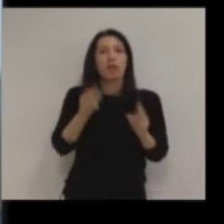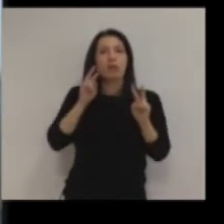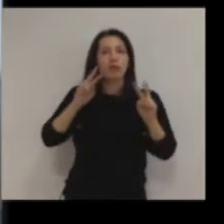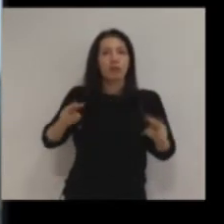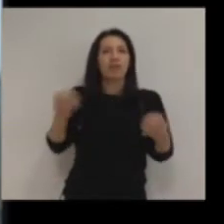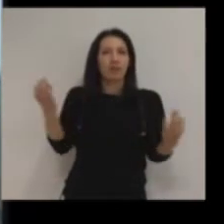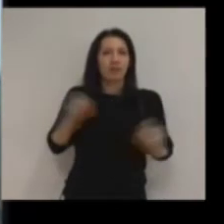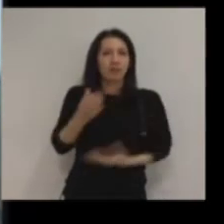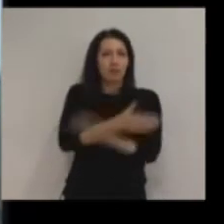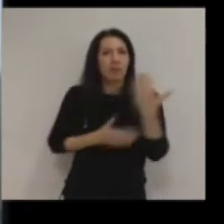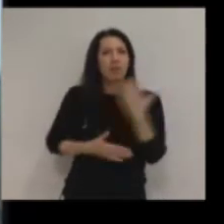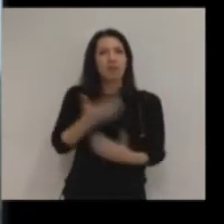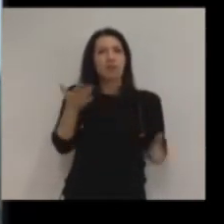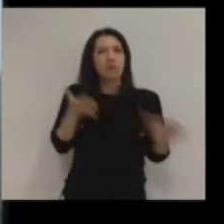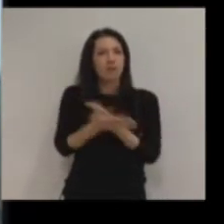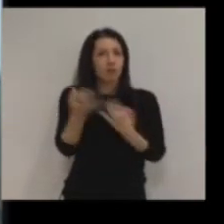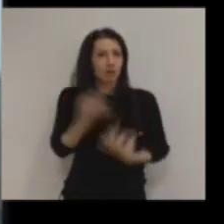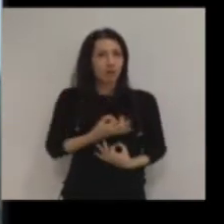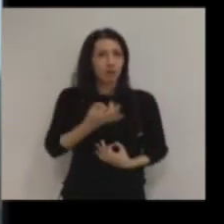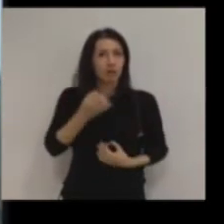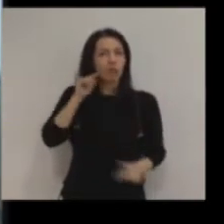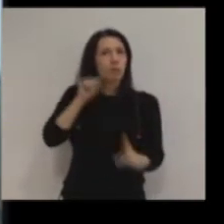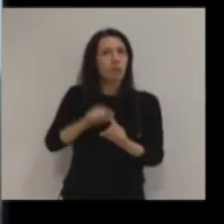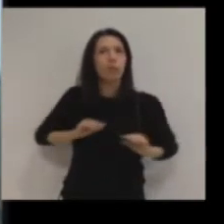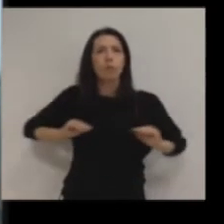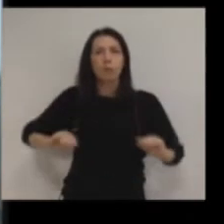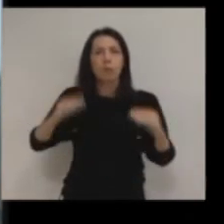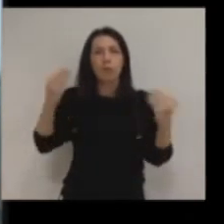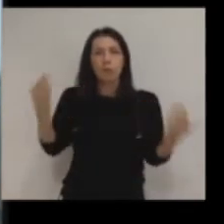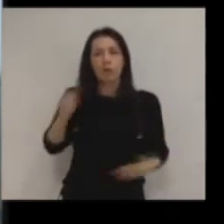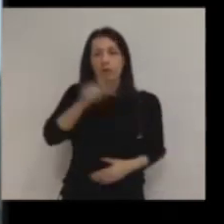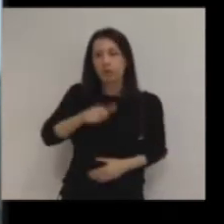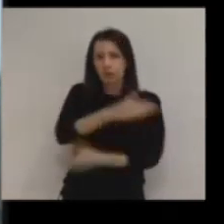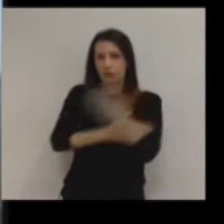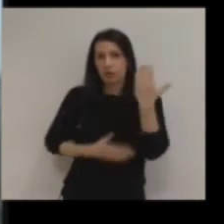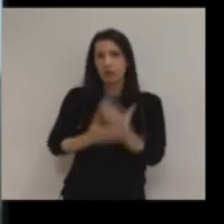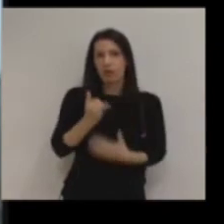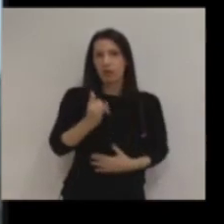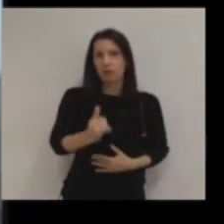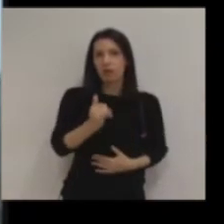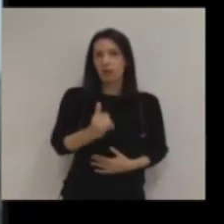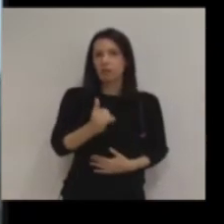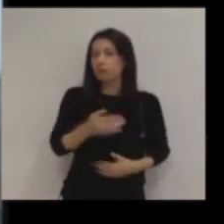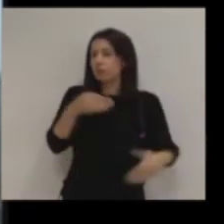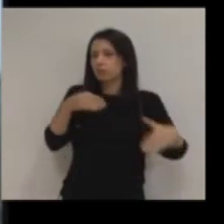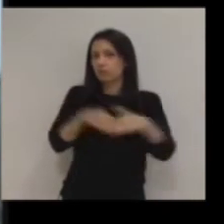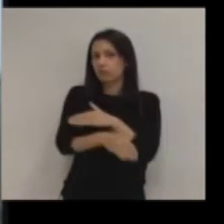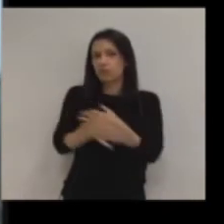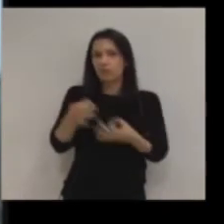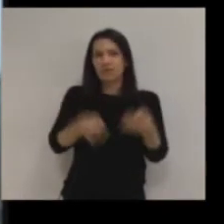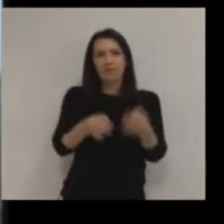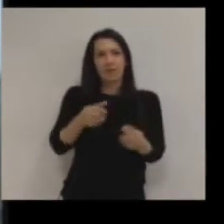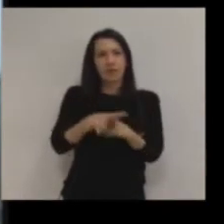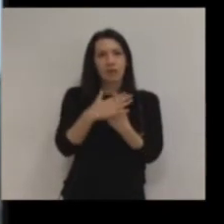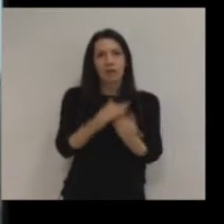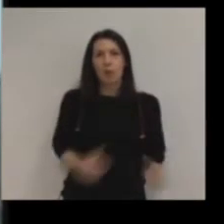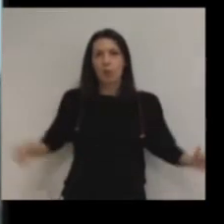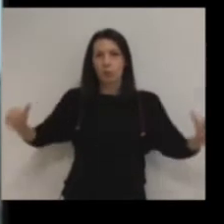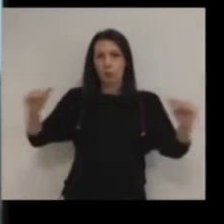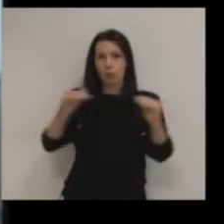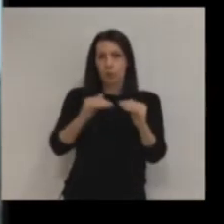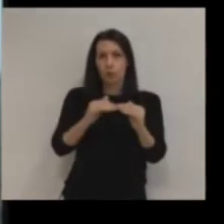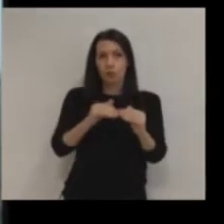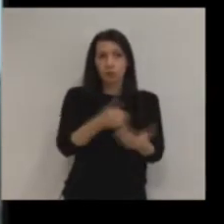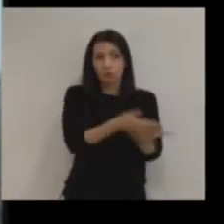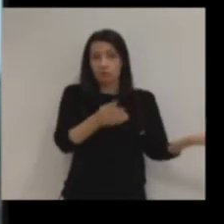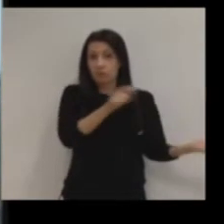de la discapacidad. ¿Qué pasa? El objetivo era que las personas con discapacidad accedan a la justicia en condiciones de igualdad con el